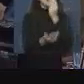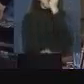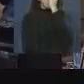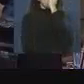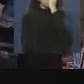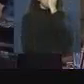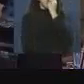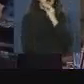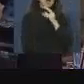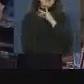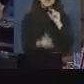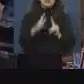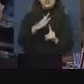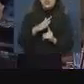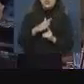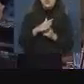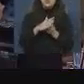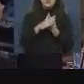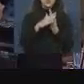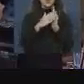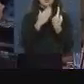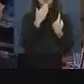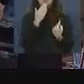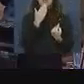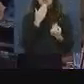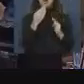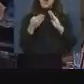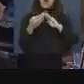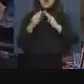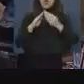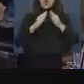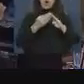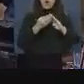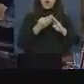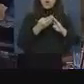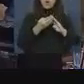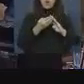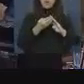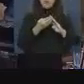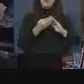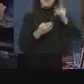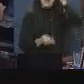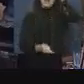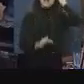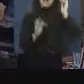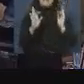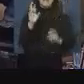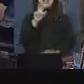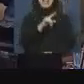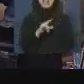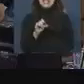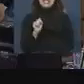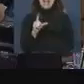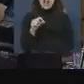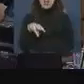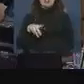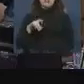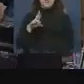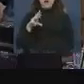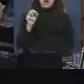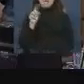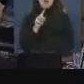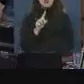hasta que comenzaron a surgir también comunidades y pueblos indígenas en fria en los muermos en